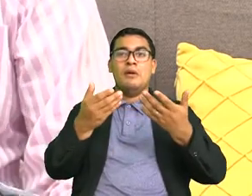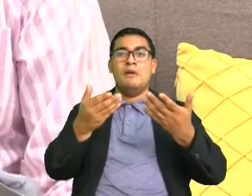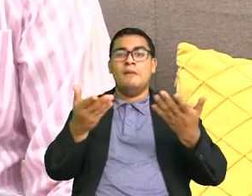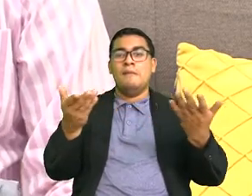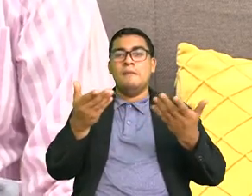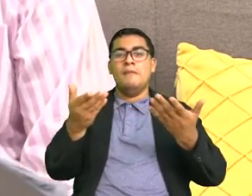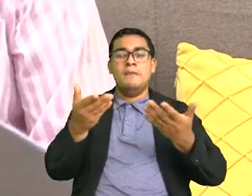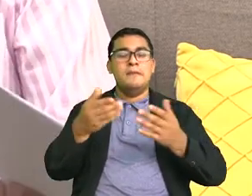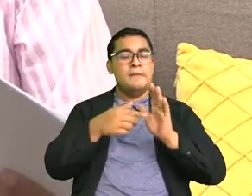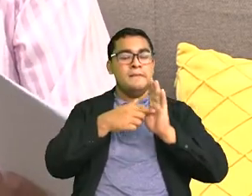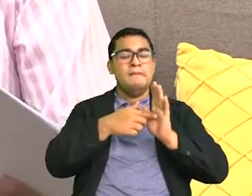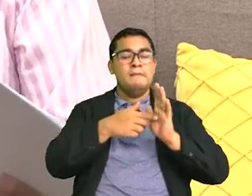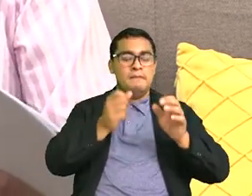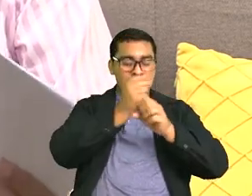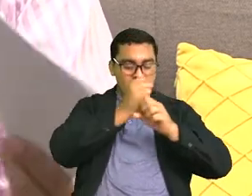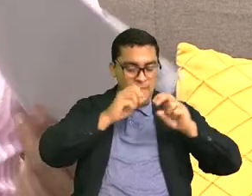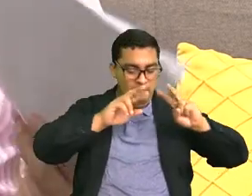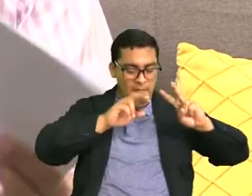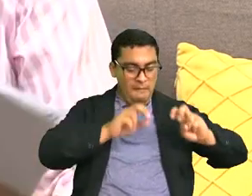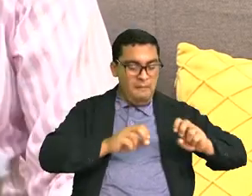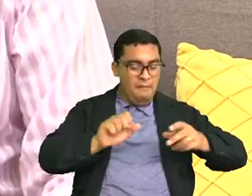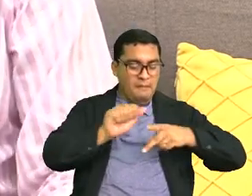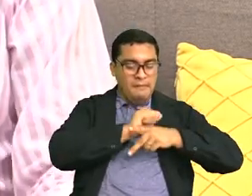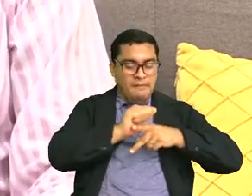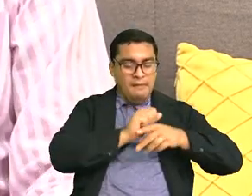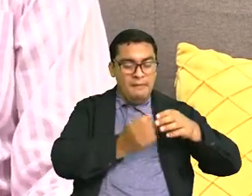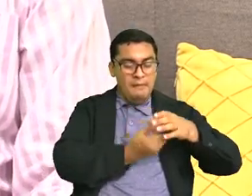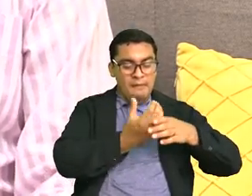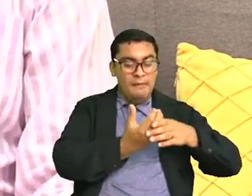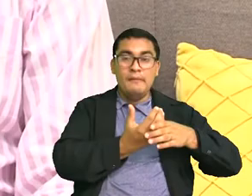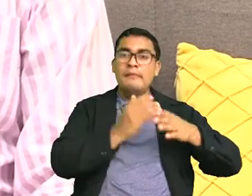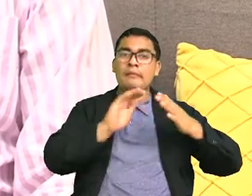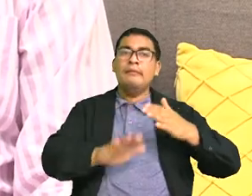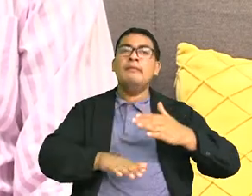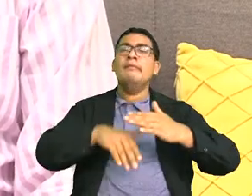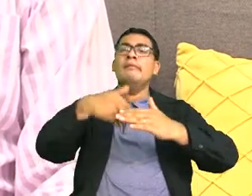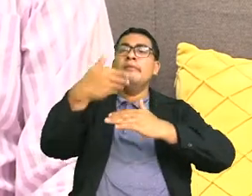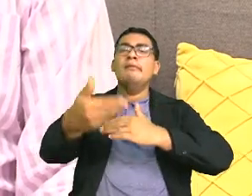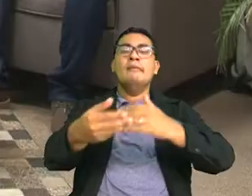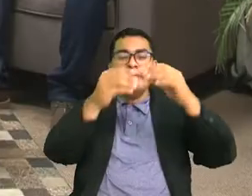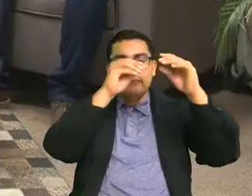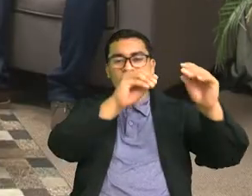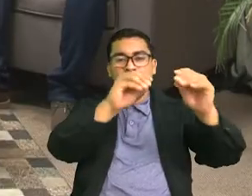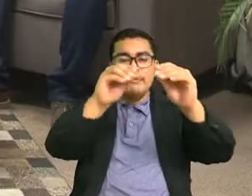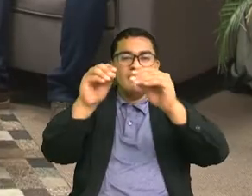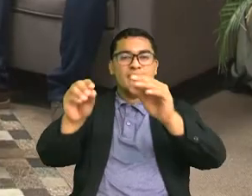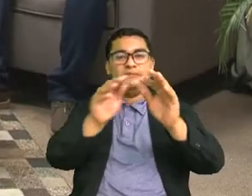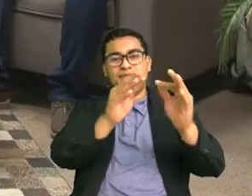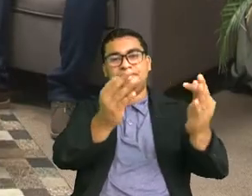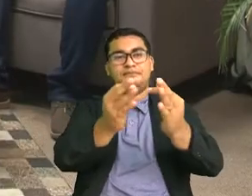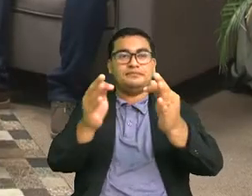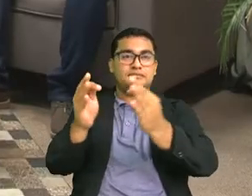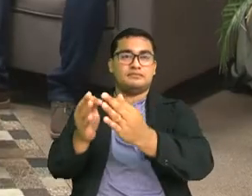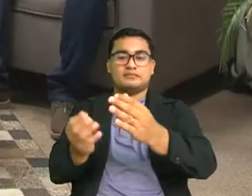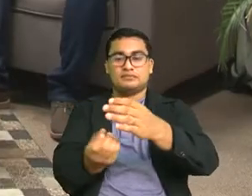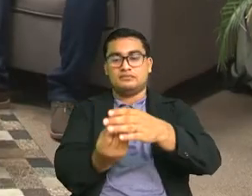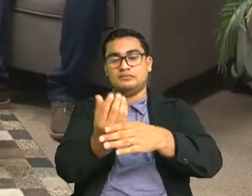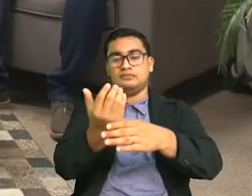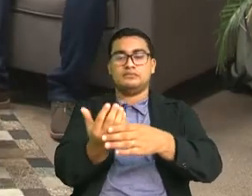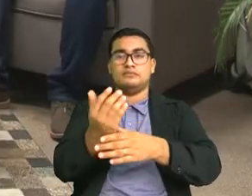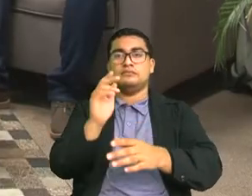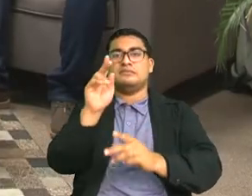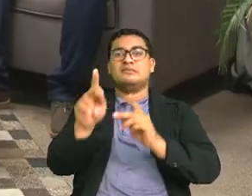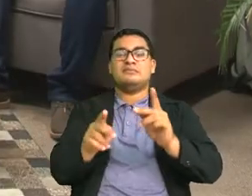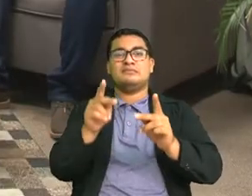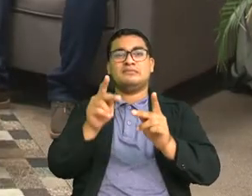hacemos para que la familia ellos también puedan reproducir esta es controlada sin elaborador y aislada al haber